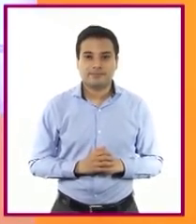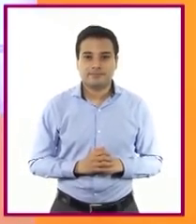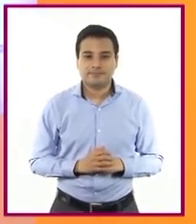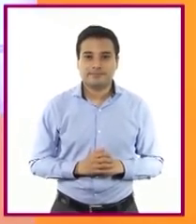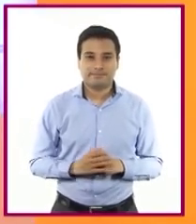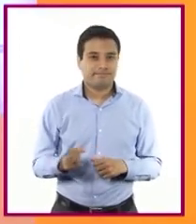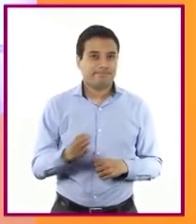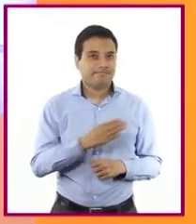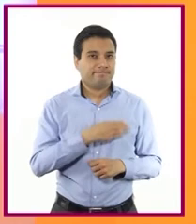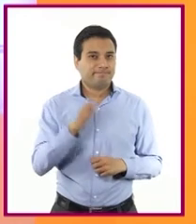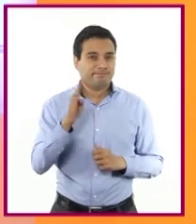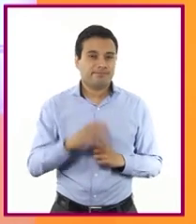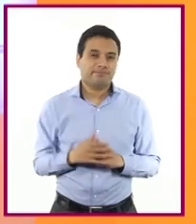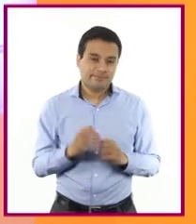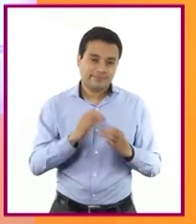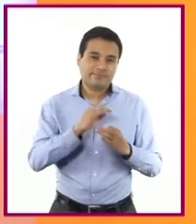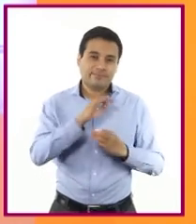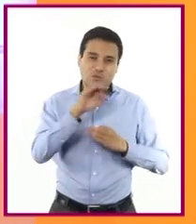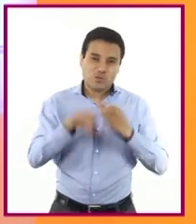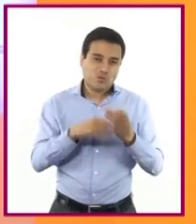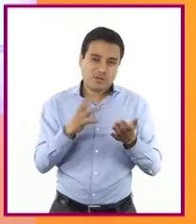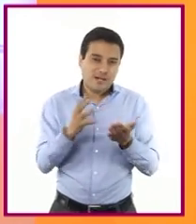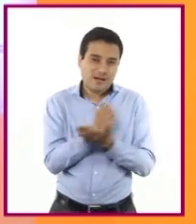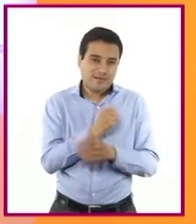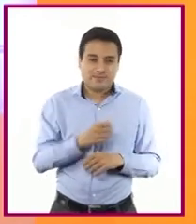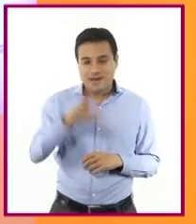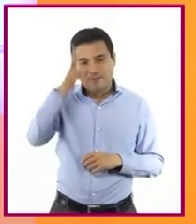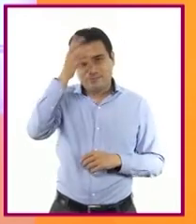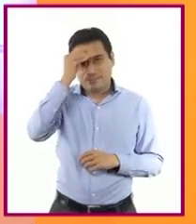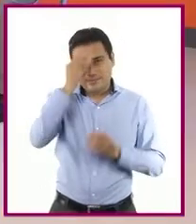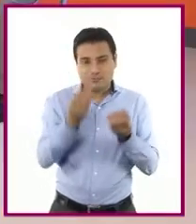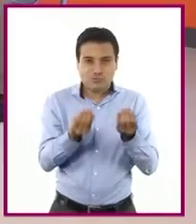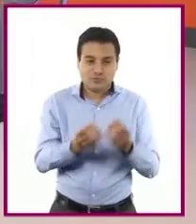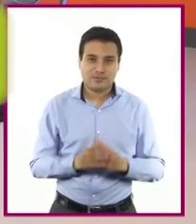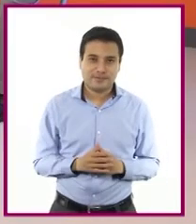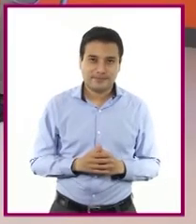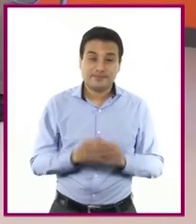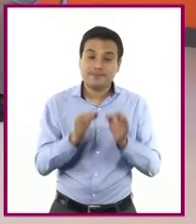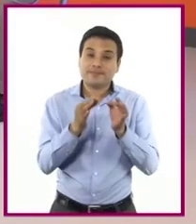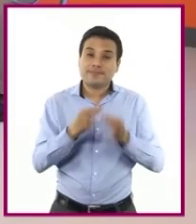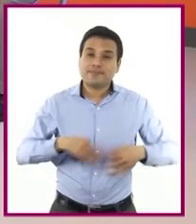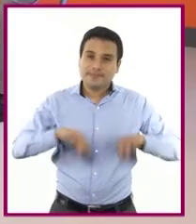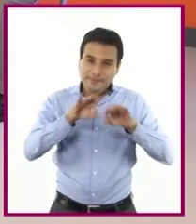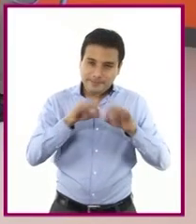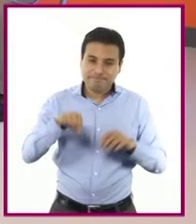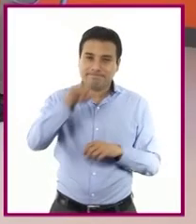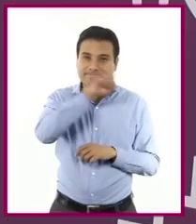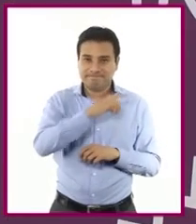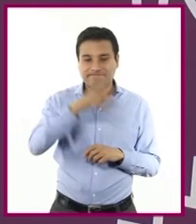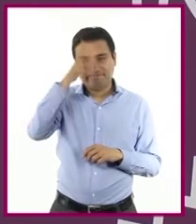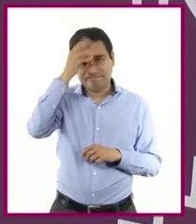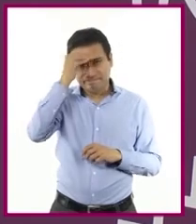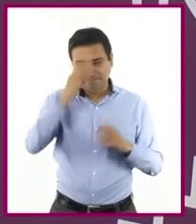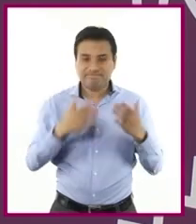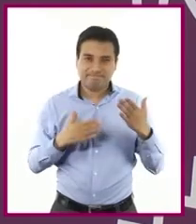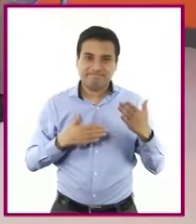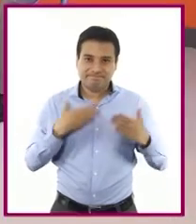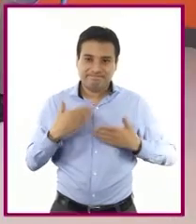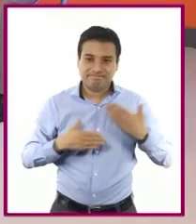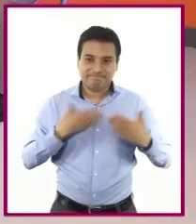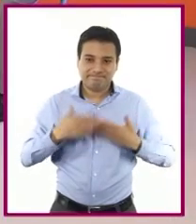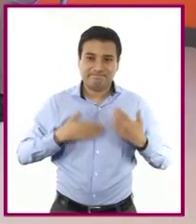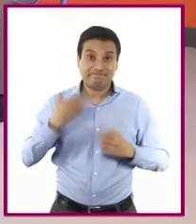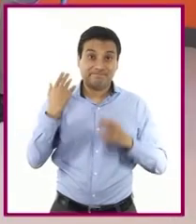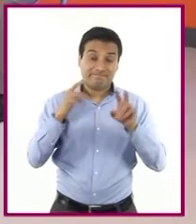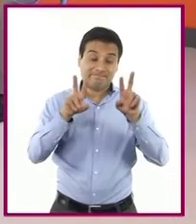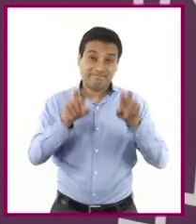Bueno, en realidad todos ganamos con lo que aprendimos en esta sesión. Lo importante fue aprender de una manera divertida al repasar los contenidos